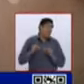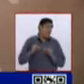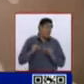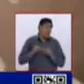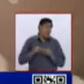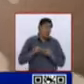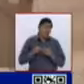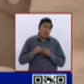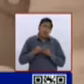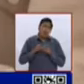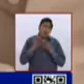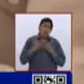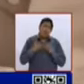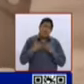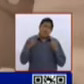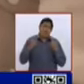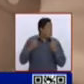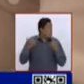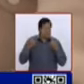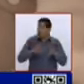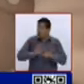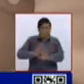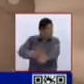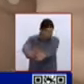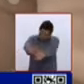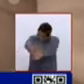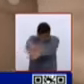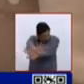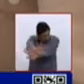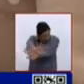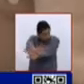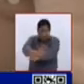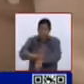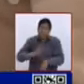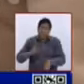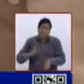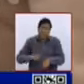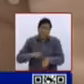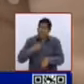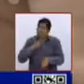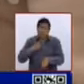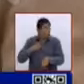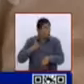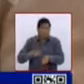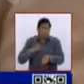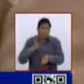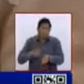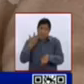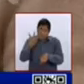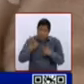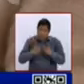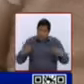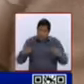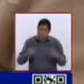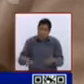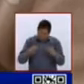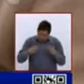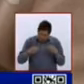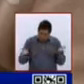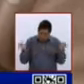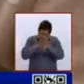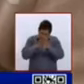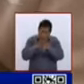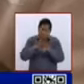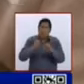no lo arruine la familia. ¿Tú no quieres eso? No, es que ya es la tercera vez que yo me separo. Me encerraba en su cuarto